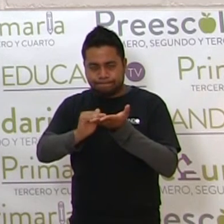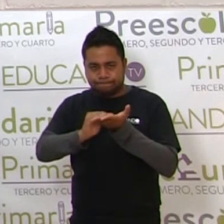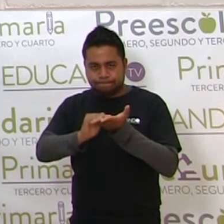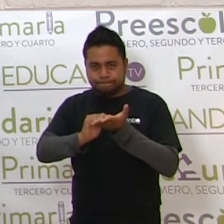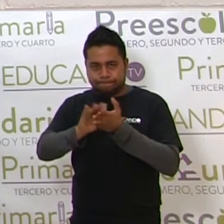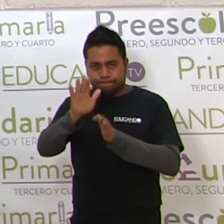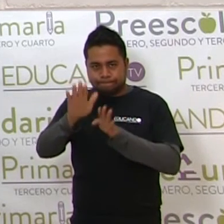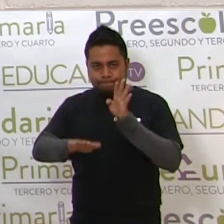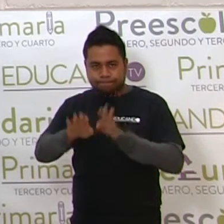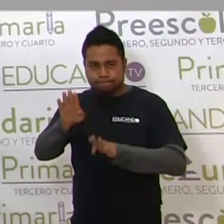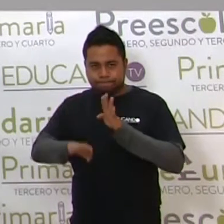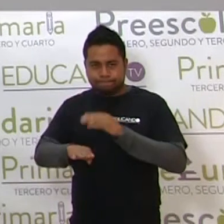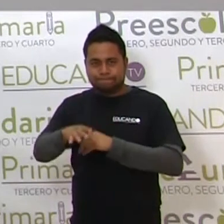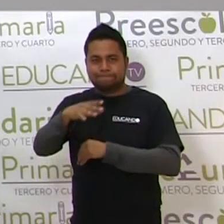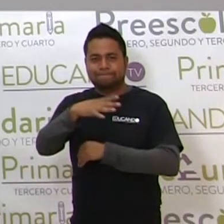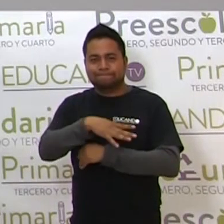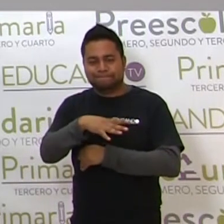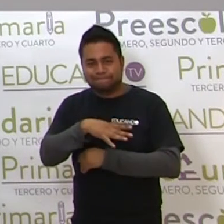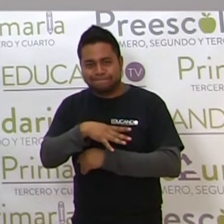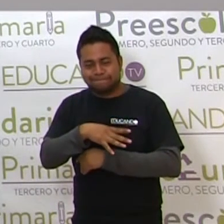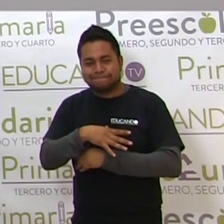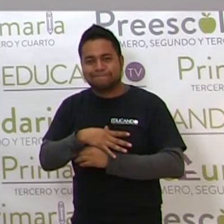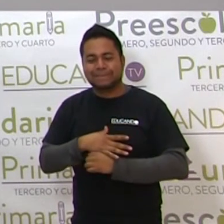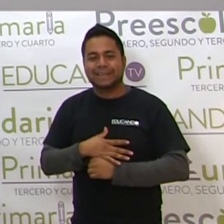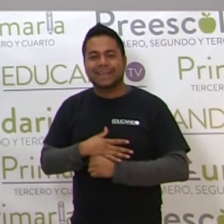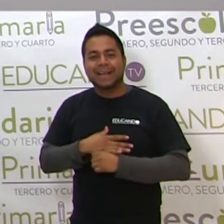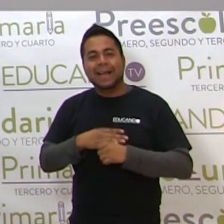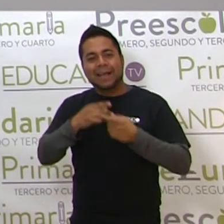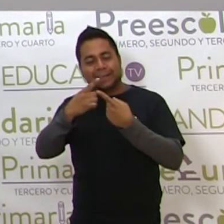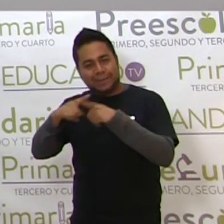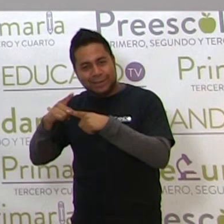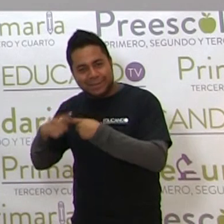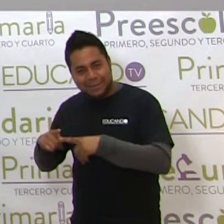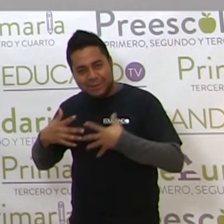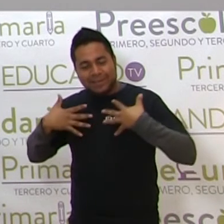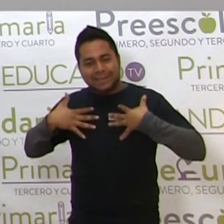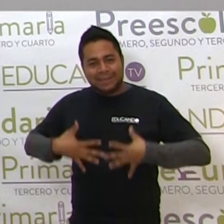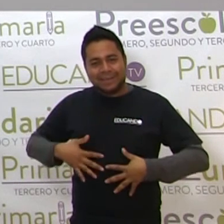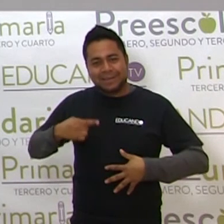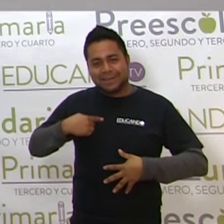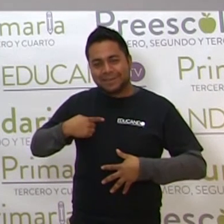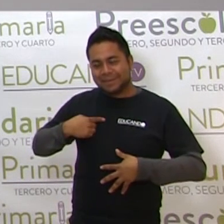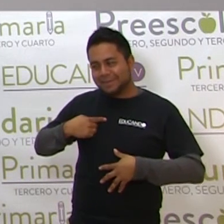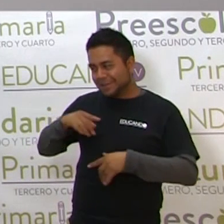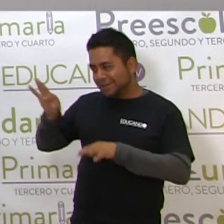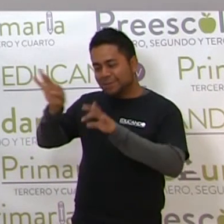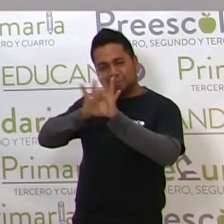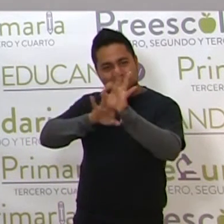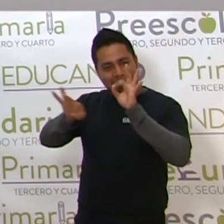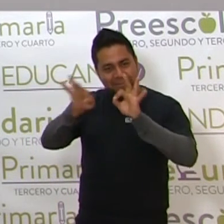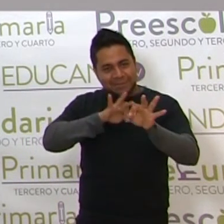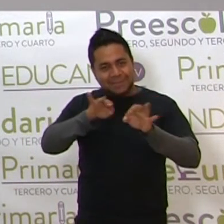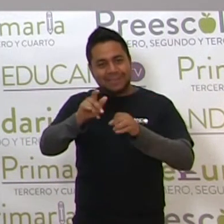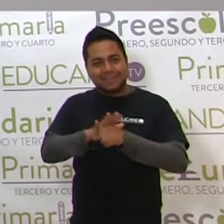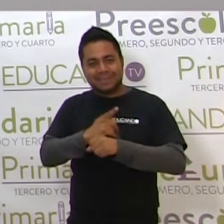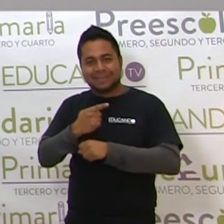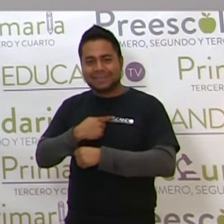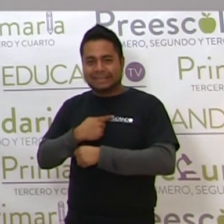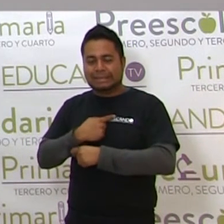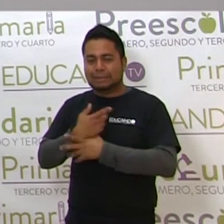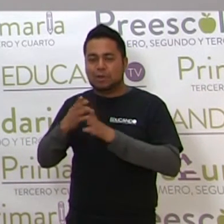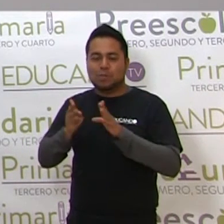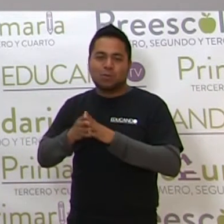es tenemos demasiadas demasiados trajes y tuvimos que seleccionar Algunos porque si no no nos va a dar